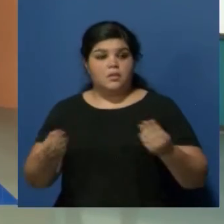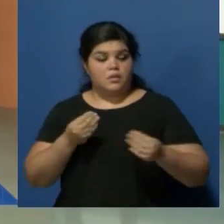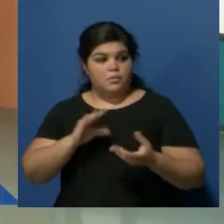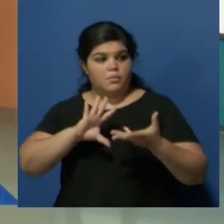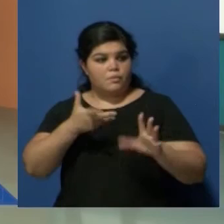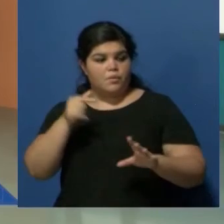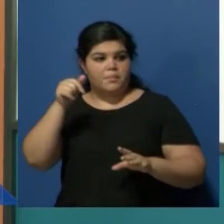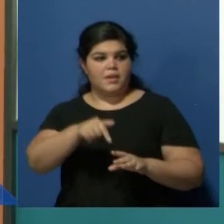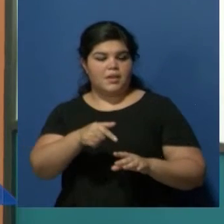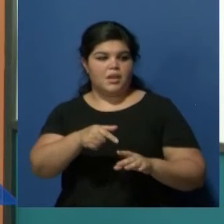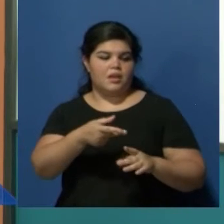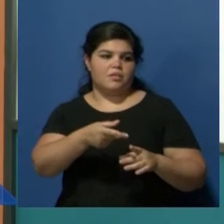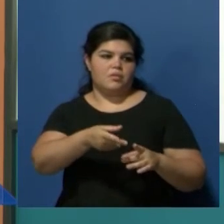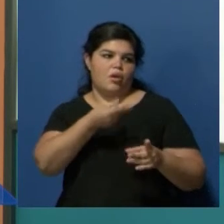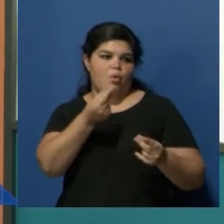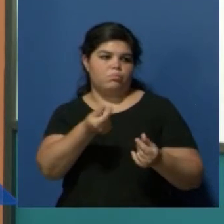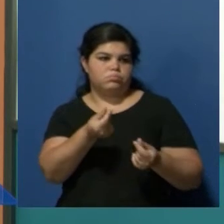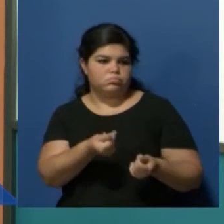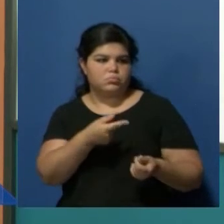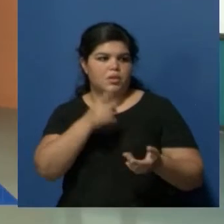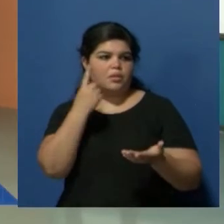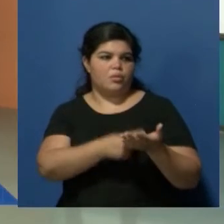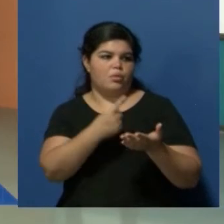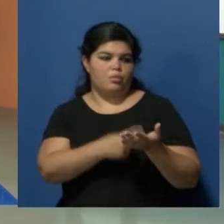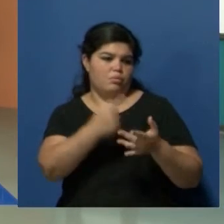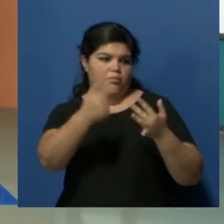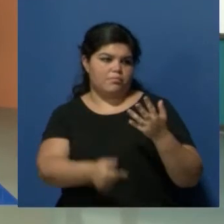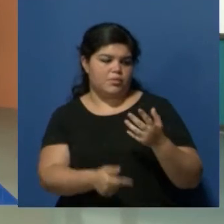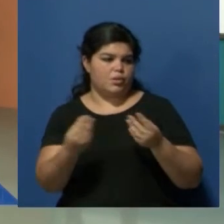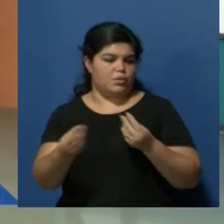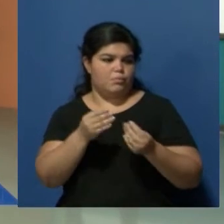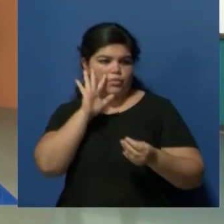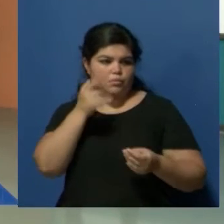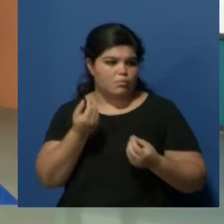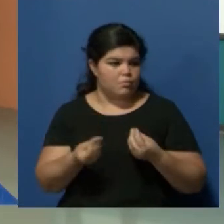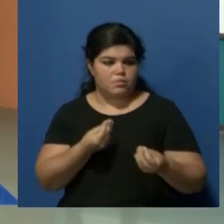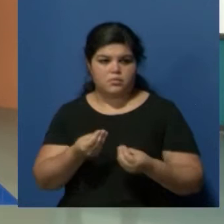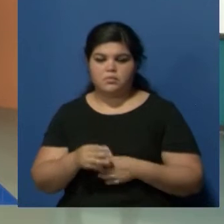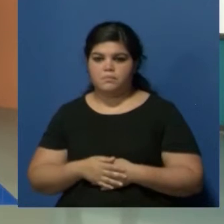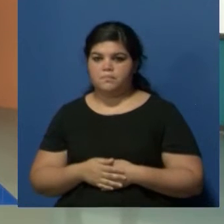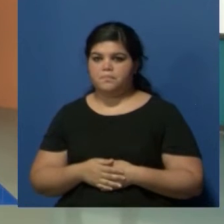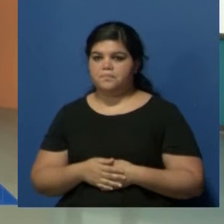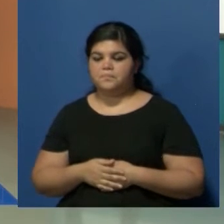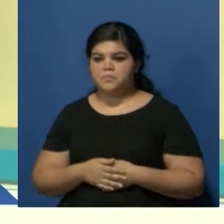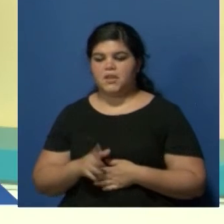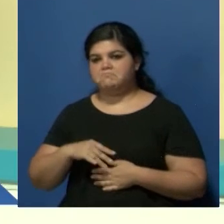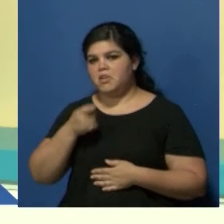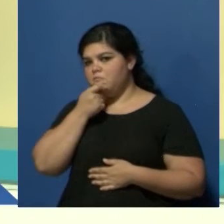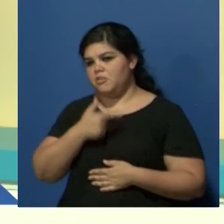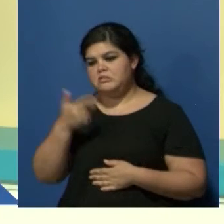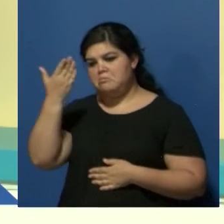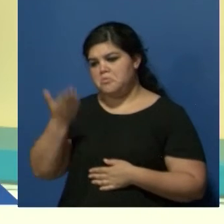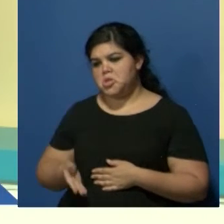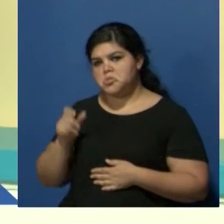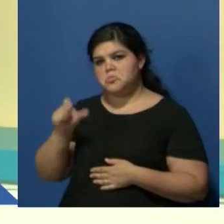vuelto problemático, en un allegado nuestro, por ejemplo? ¿Cómo lo detectamos? Sencillamente, cuando uno nota que esa persona